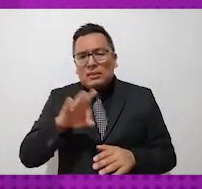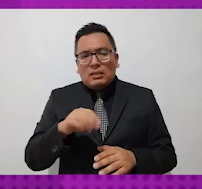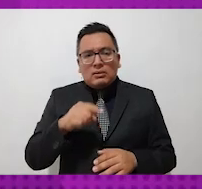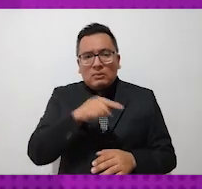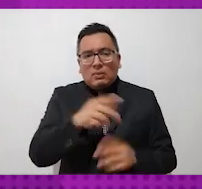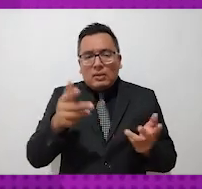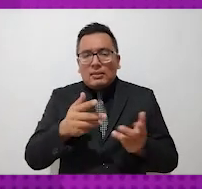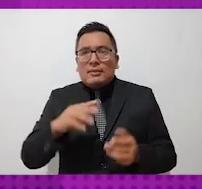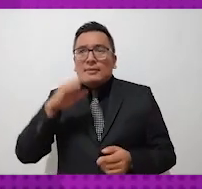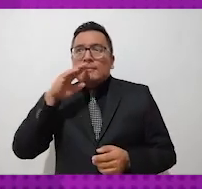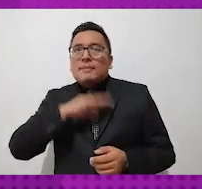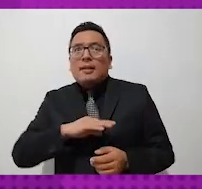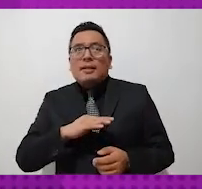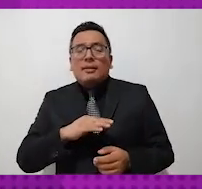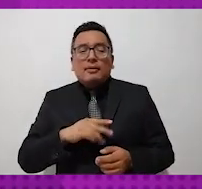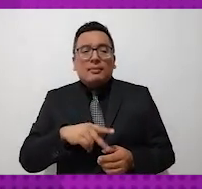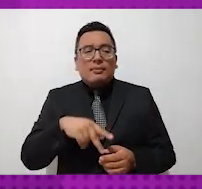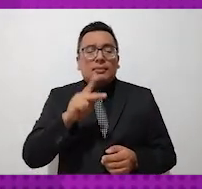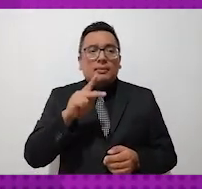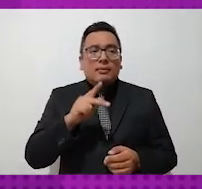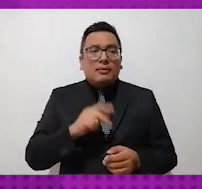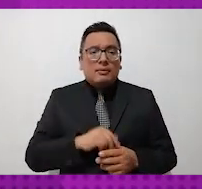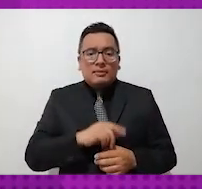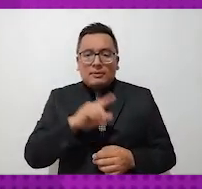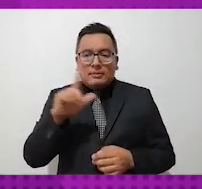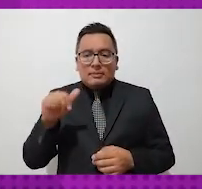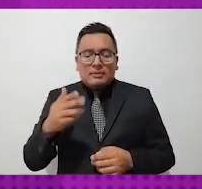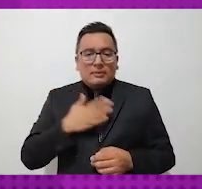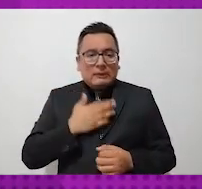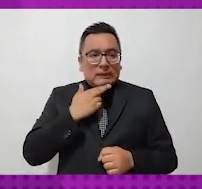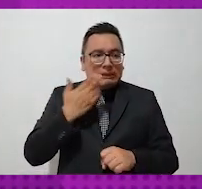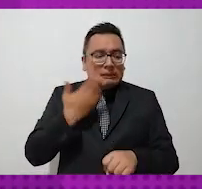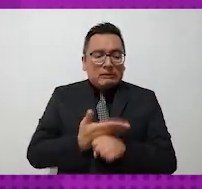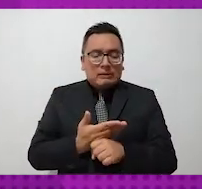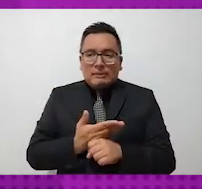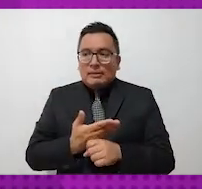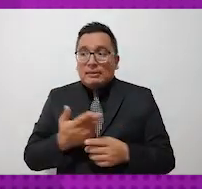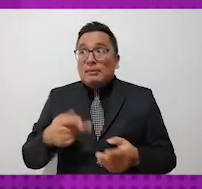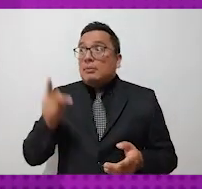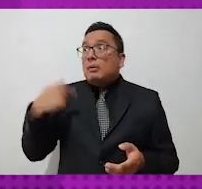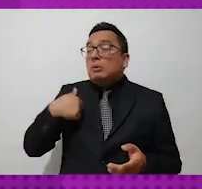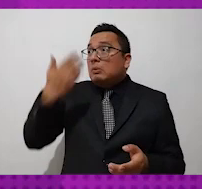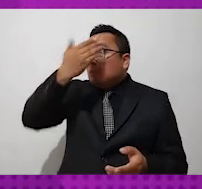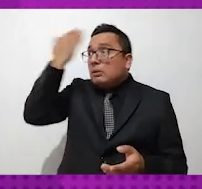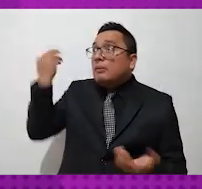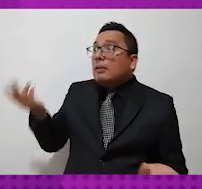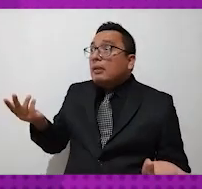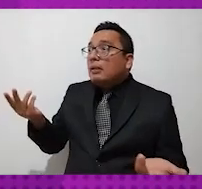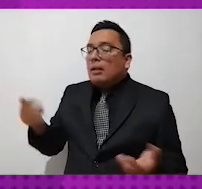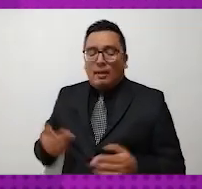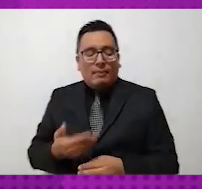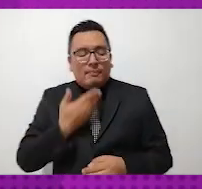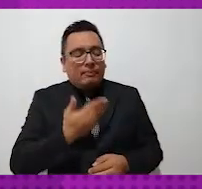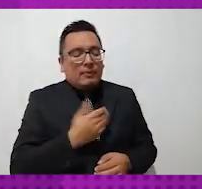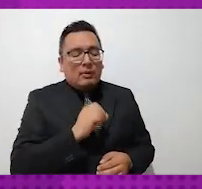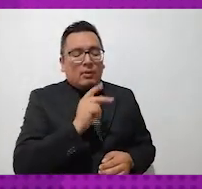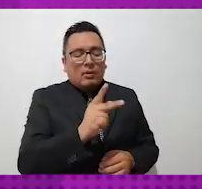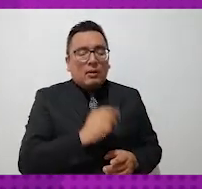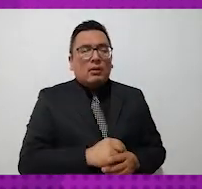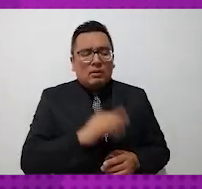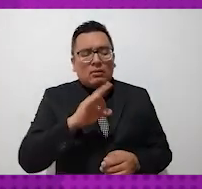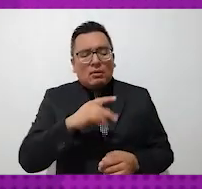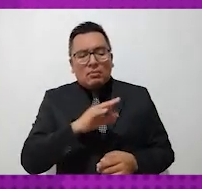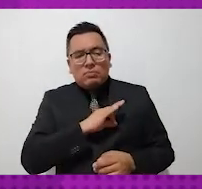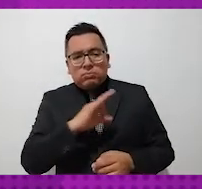está permitida y finalmente incurres en una responsabilidad y dices, pero yo no sabía. Bueno, ok, a lo mejor se